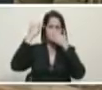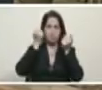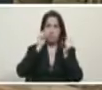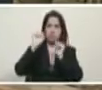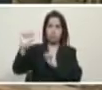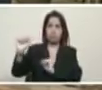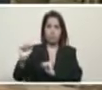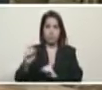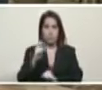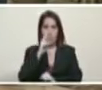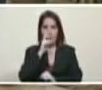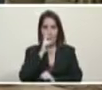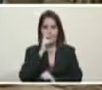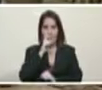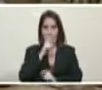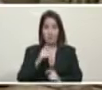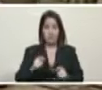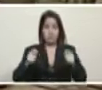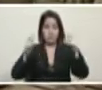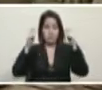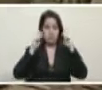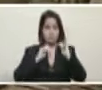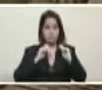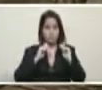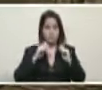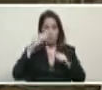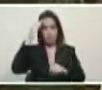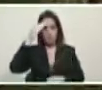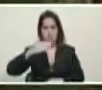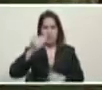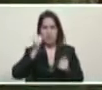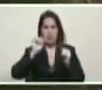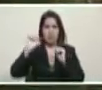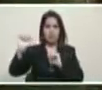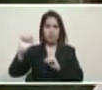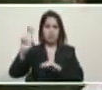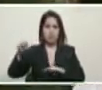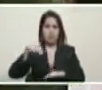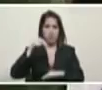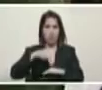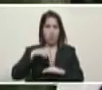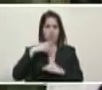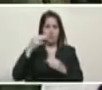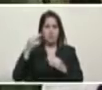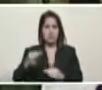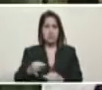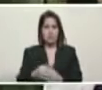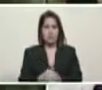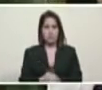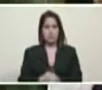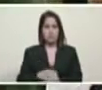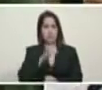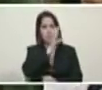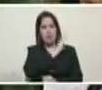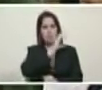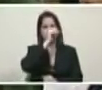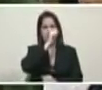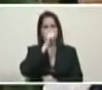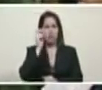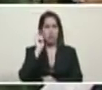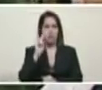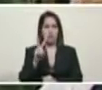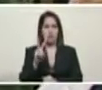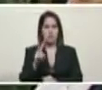Reciben entonces en esta oportunidad la Orden Militar de la Defensa Nacional, grado de oficial, el capitán José del Valle